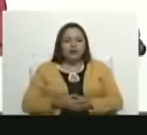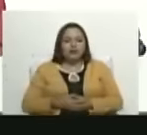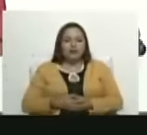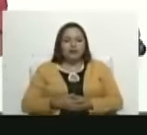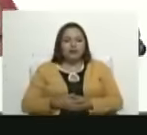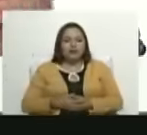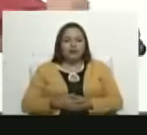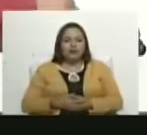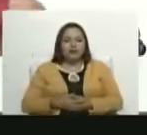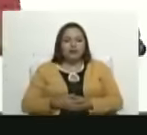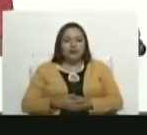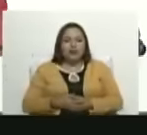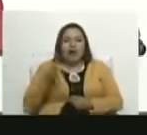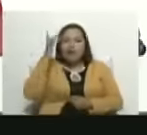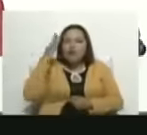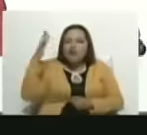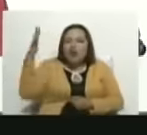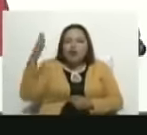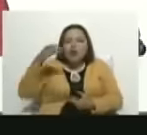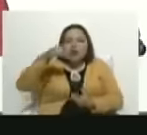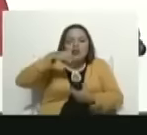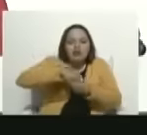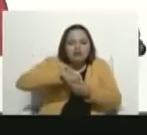En un anhelo que estaba ahí,